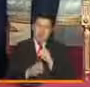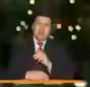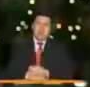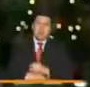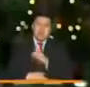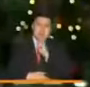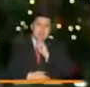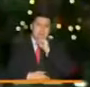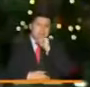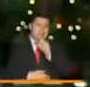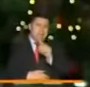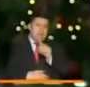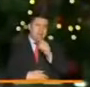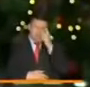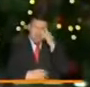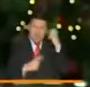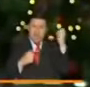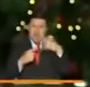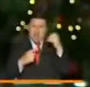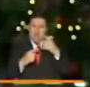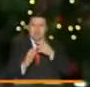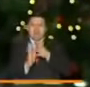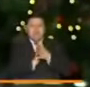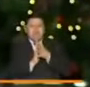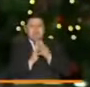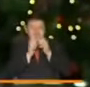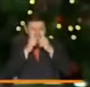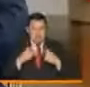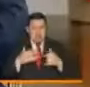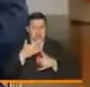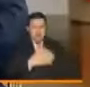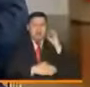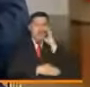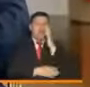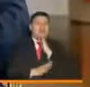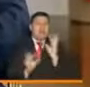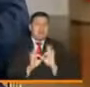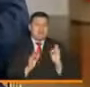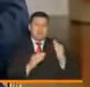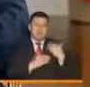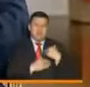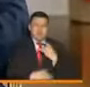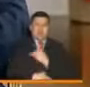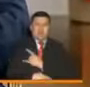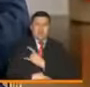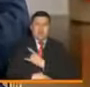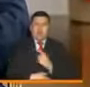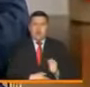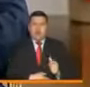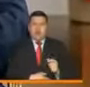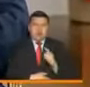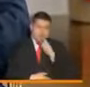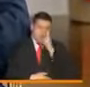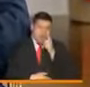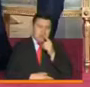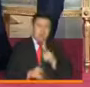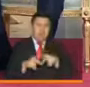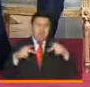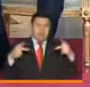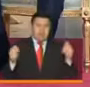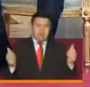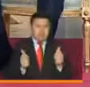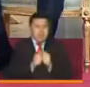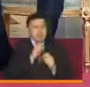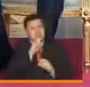Es la pregunta desplegada durante el foro Informe sobre el Estado de la Nación, organizado por la Universidad del Rosario y el diario El Tiempo, y